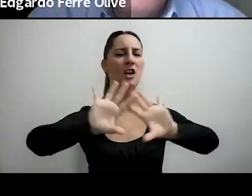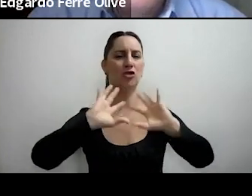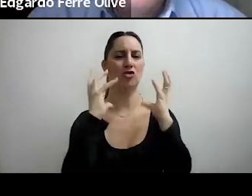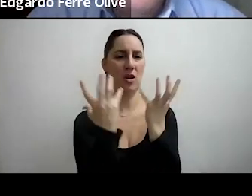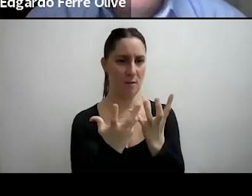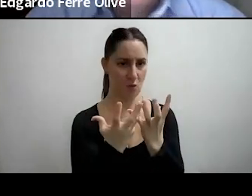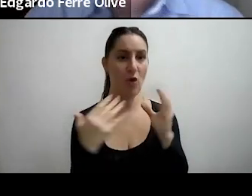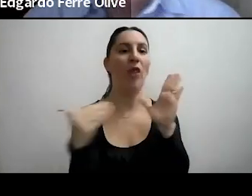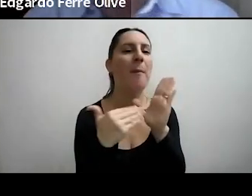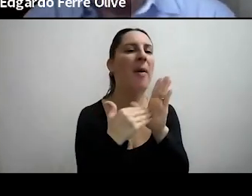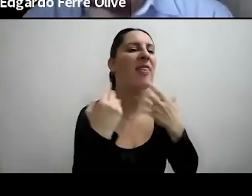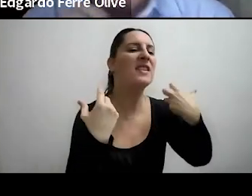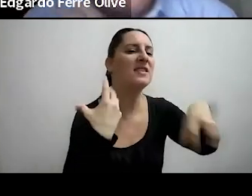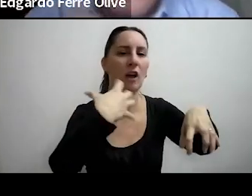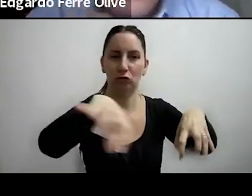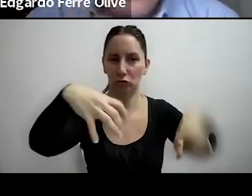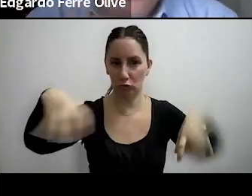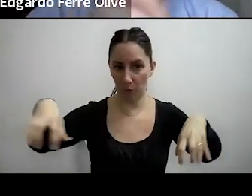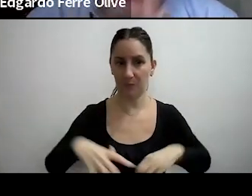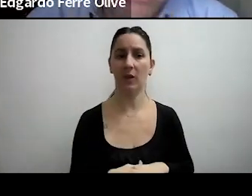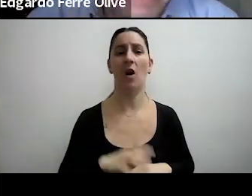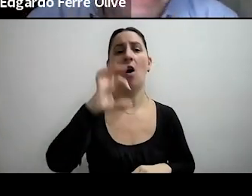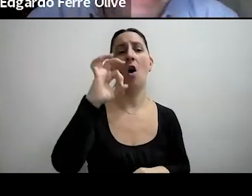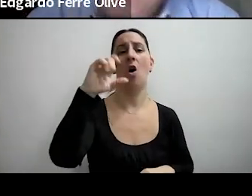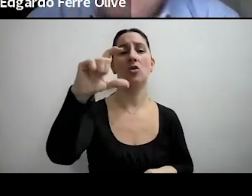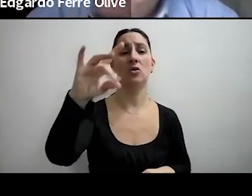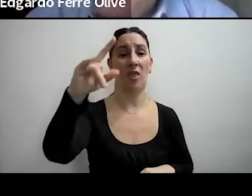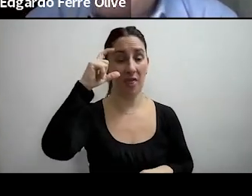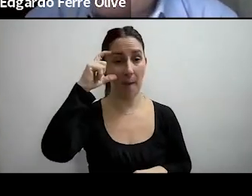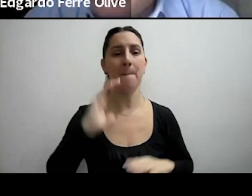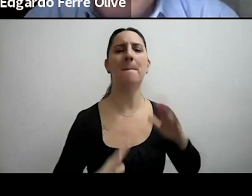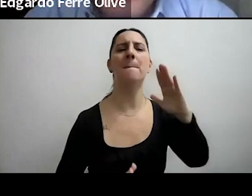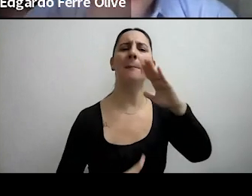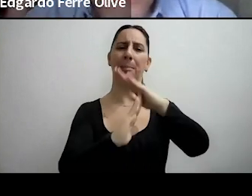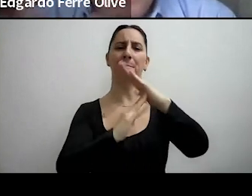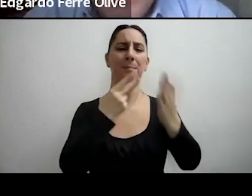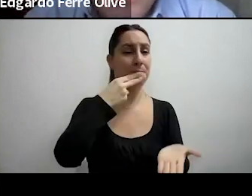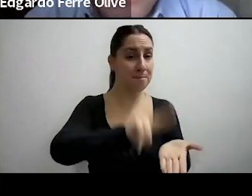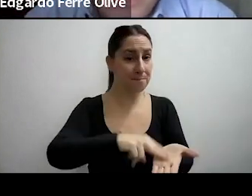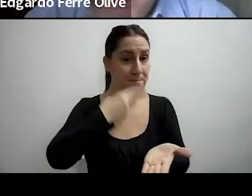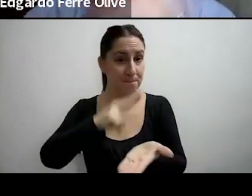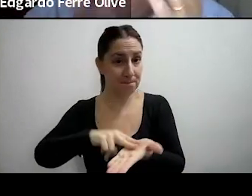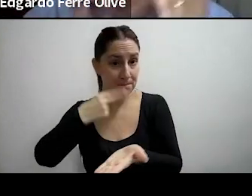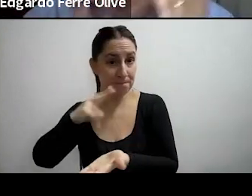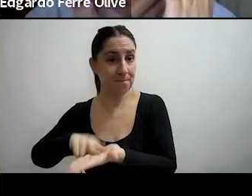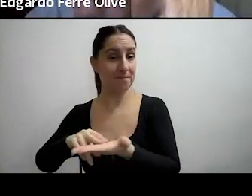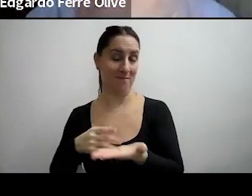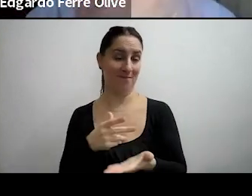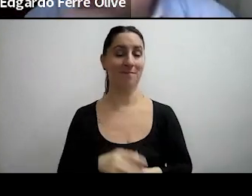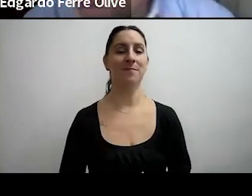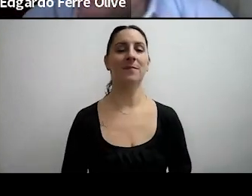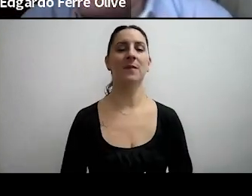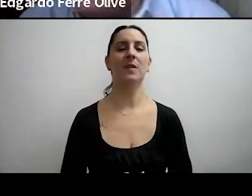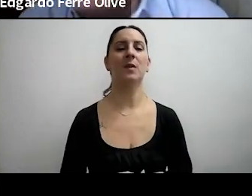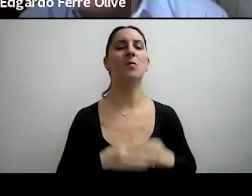sector. La Organización de Cooperación y Desarrollo Económico, los principales tributos, ya que estamos a nivel global, se relacionan con